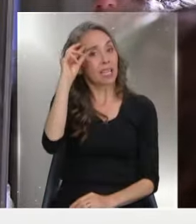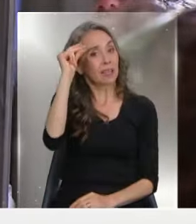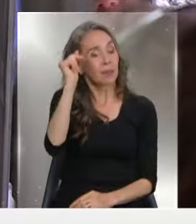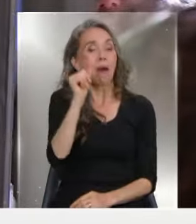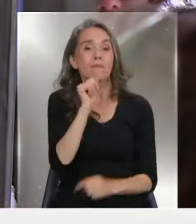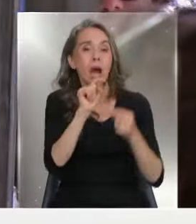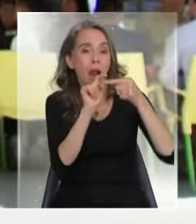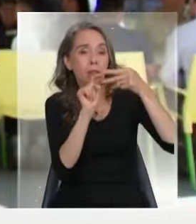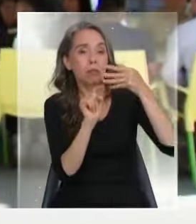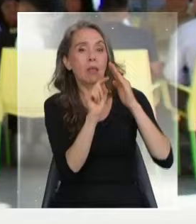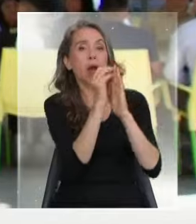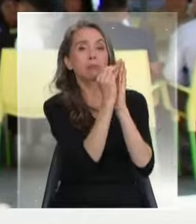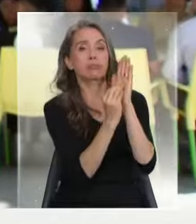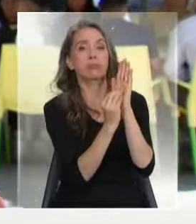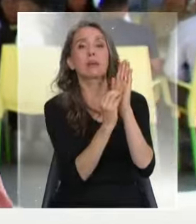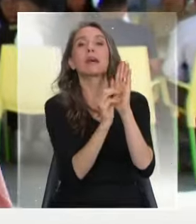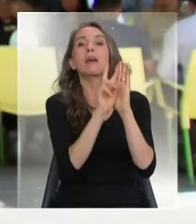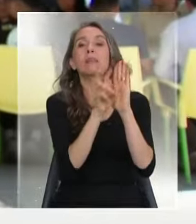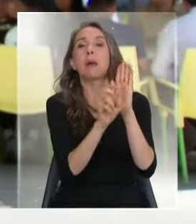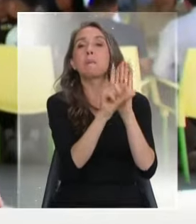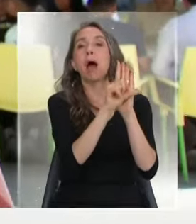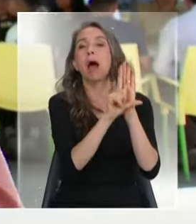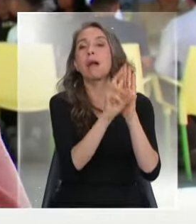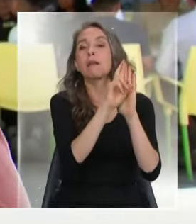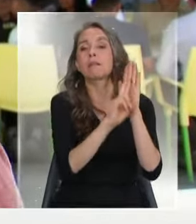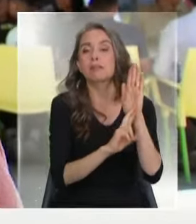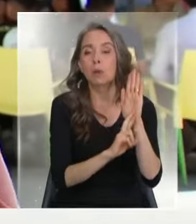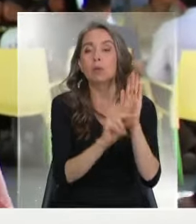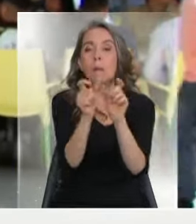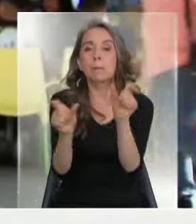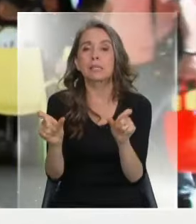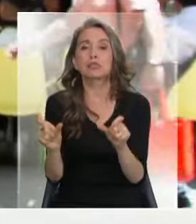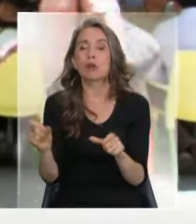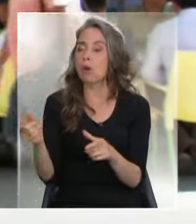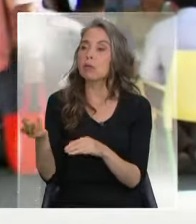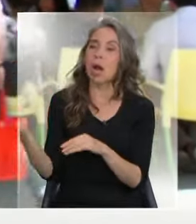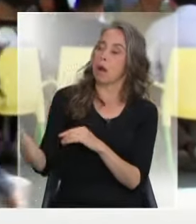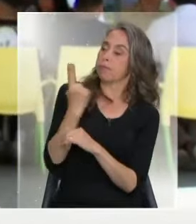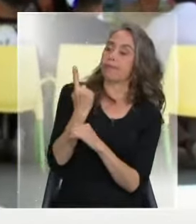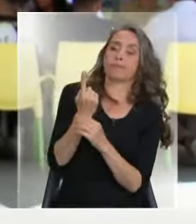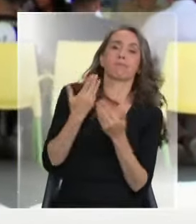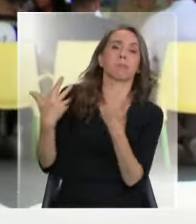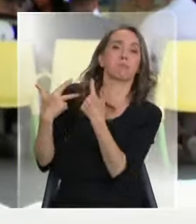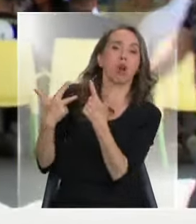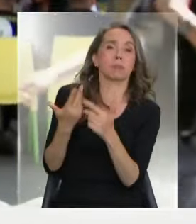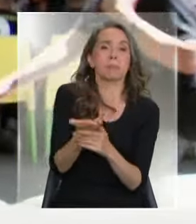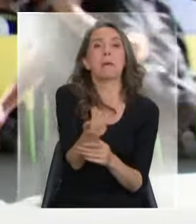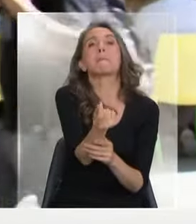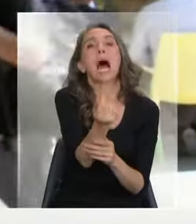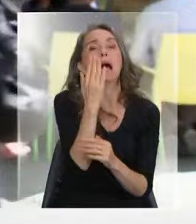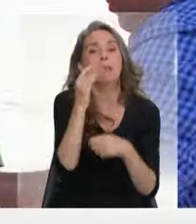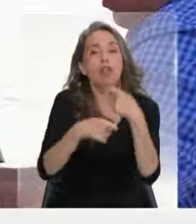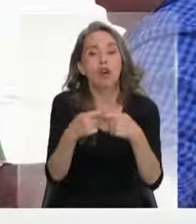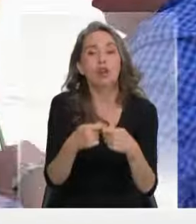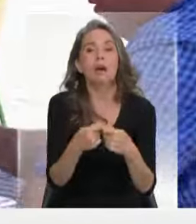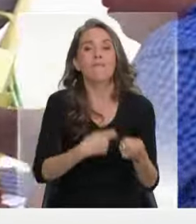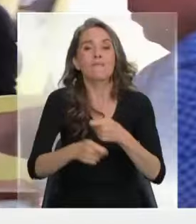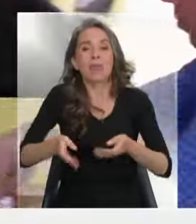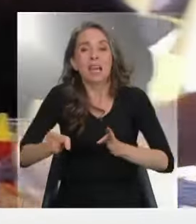que hay que saber regular, como la gente que te pide plata, o el comercio ambulante, o la misma